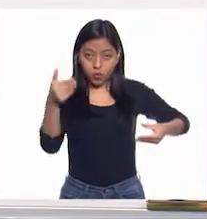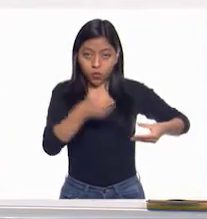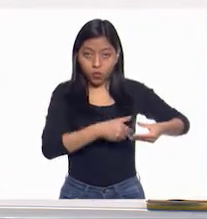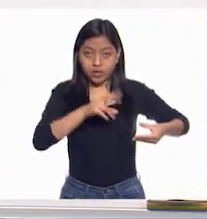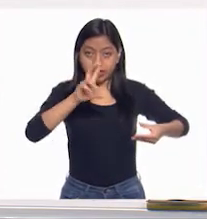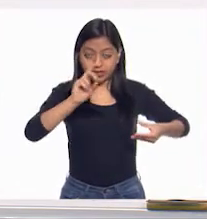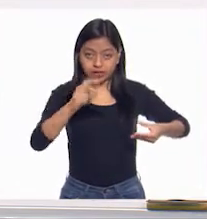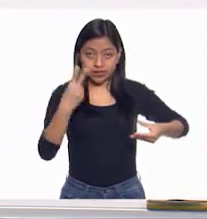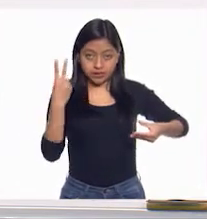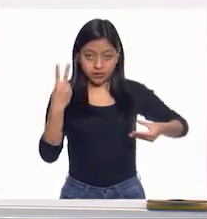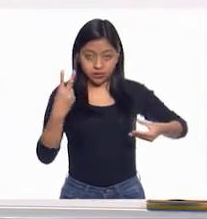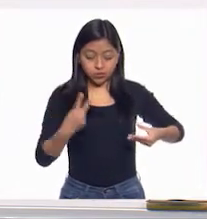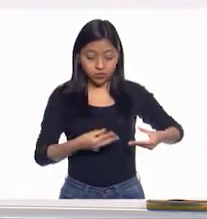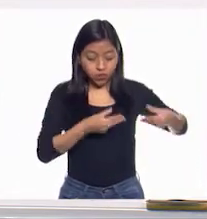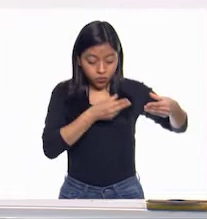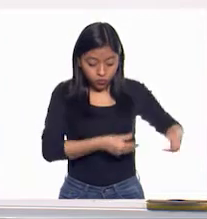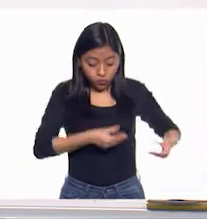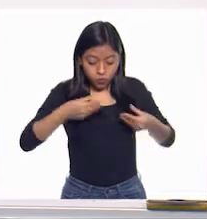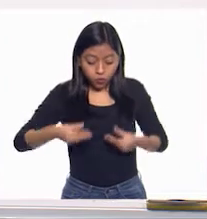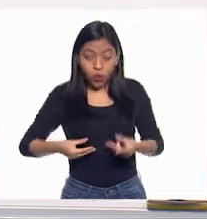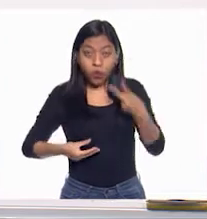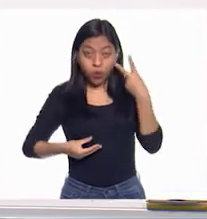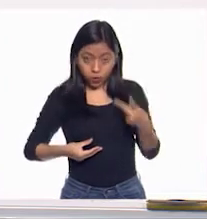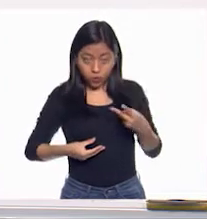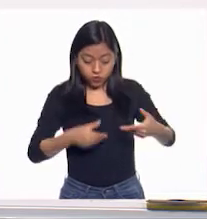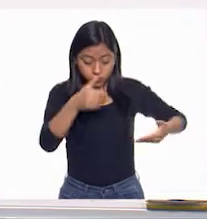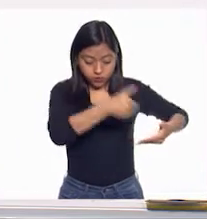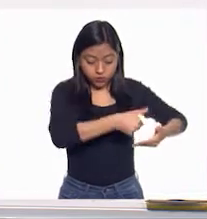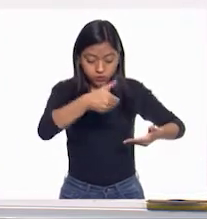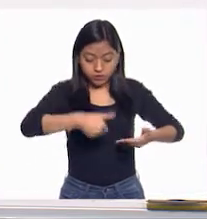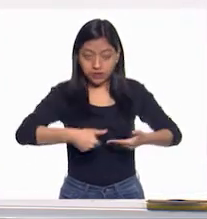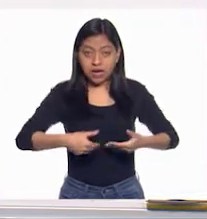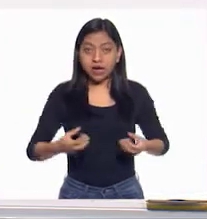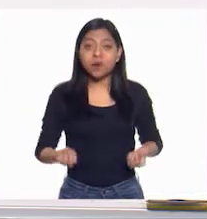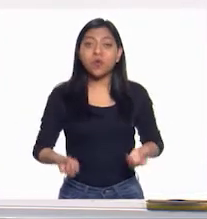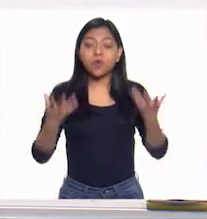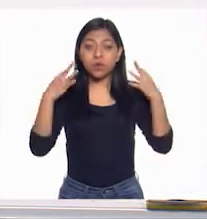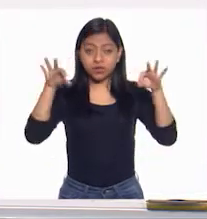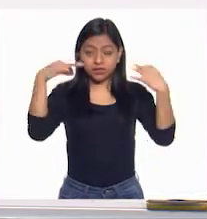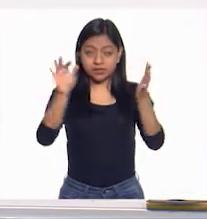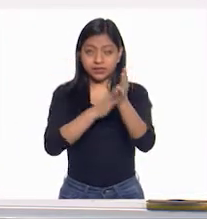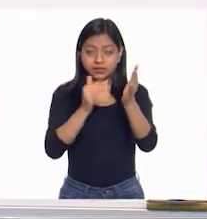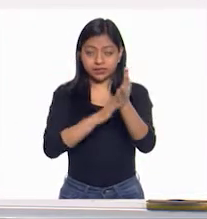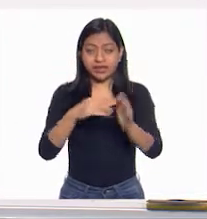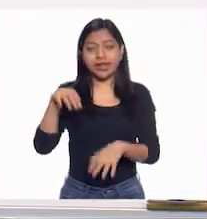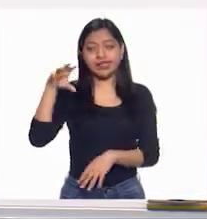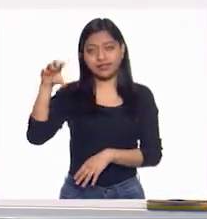En uno, 32. Y en dos paquetes. El doble de 32.